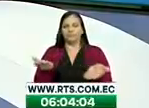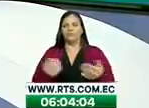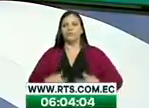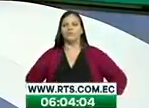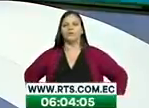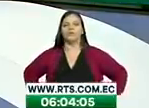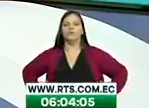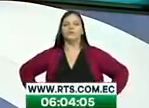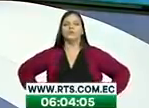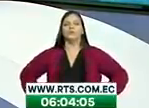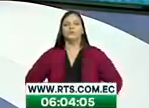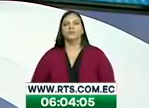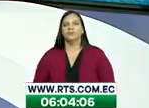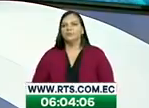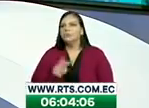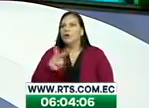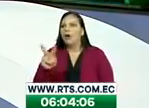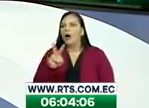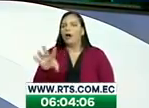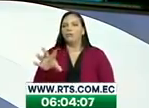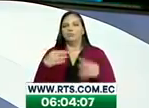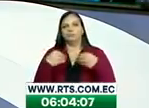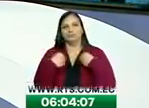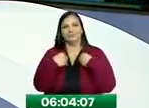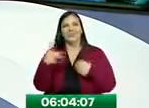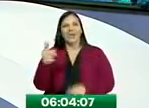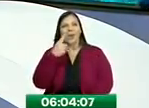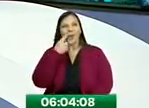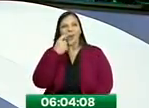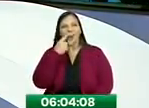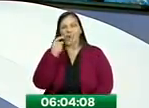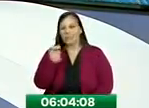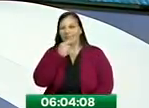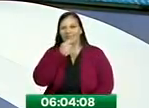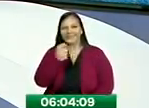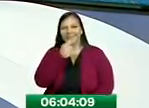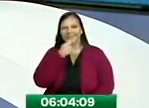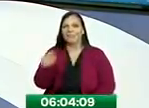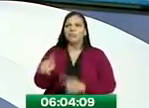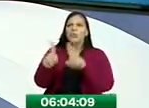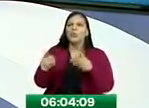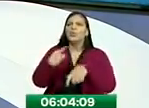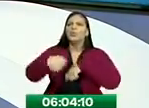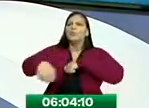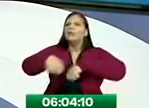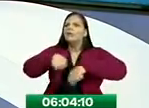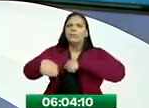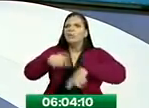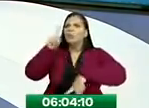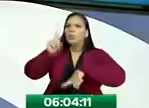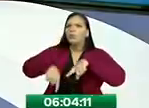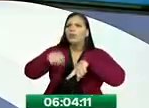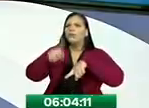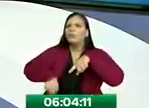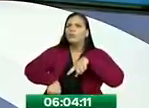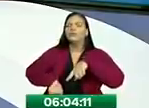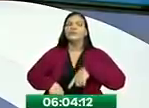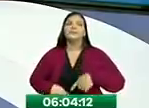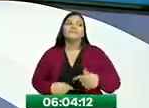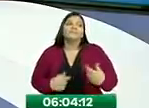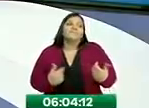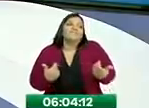¿no? Para poderlos aplicar. Tal como le decía acá el señor que estaba siendo entrevistado, acá tenemos inconvenientes todos, no solamente ellos,